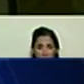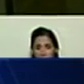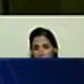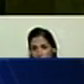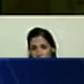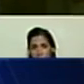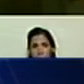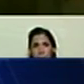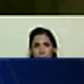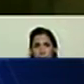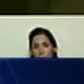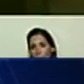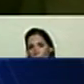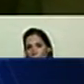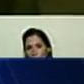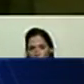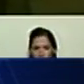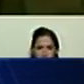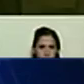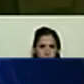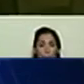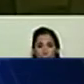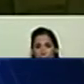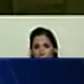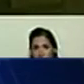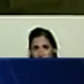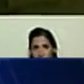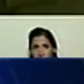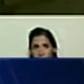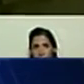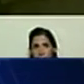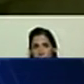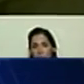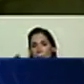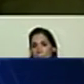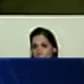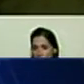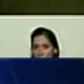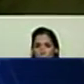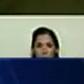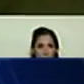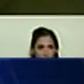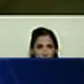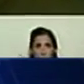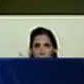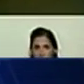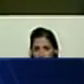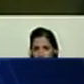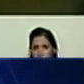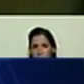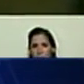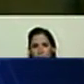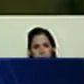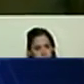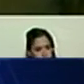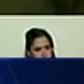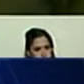Cuarto, nuestra vocación pacifista, pero al mismo tiempo la indefectible disposición